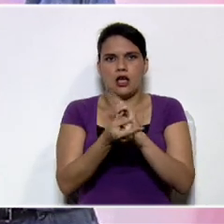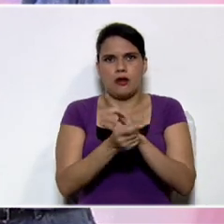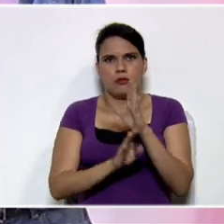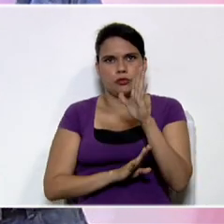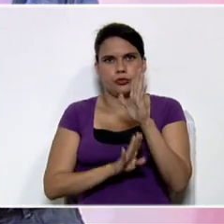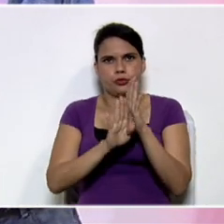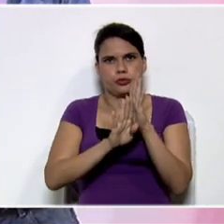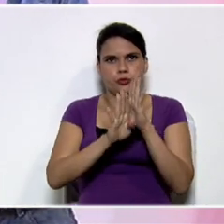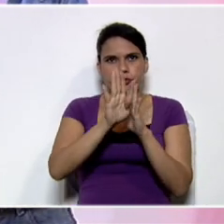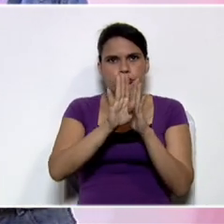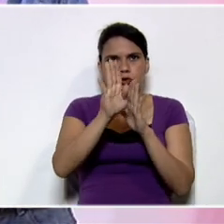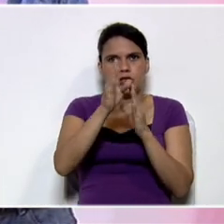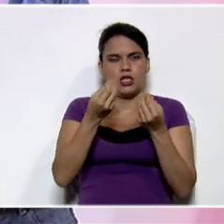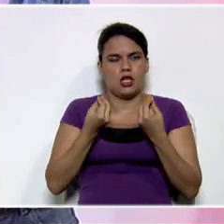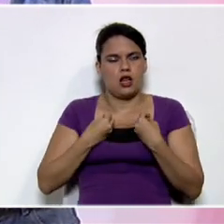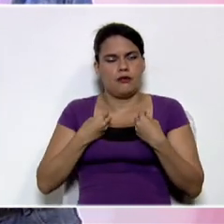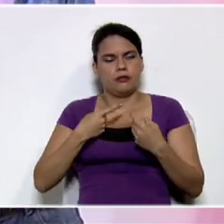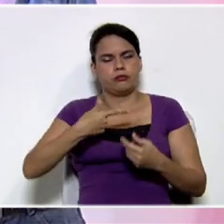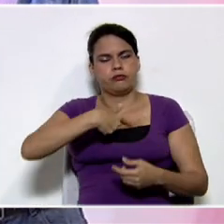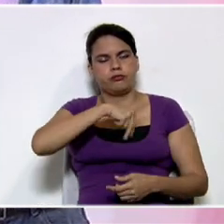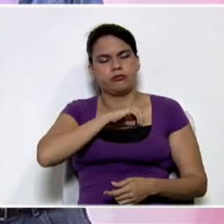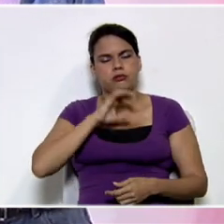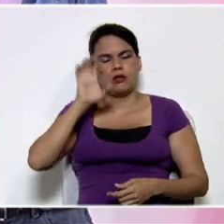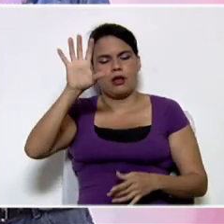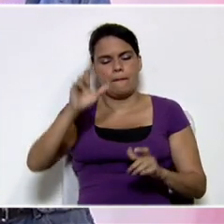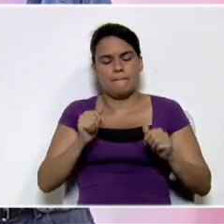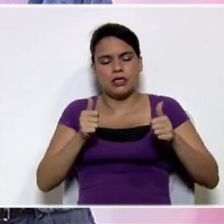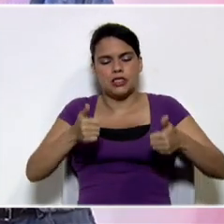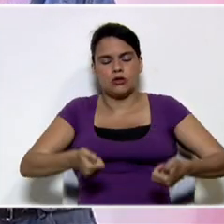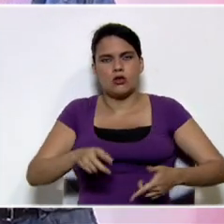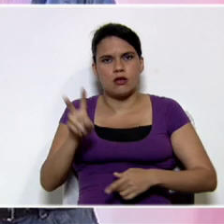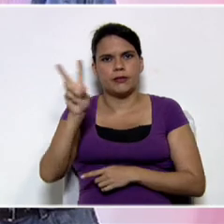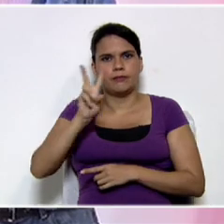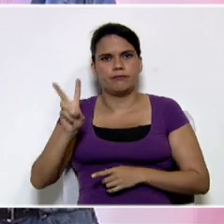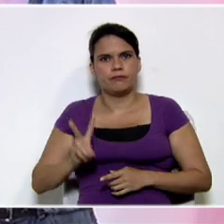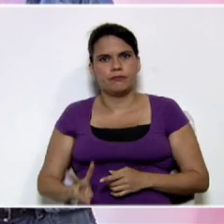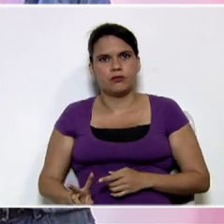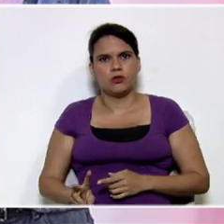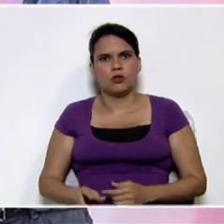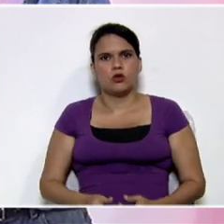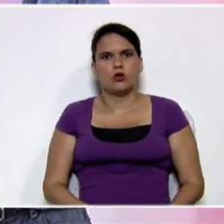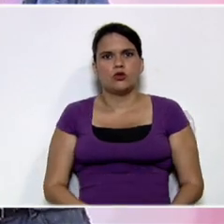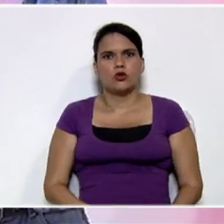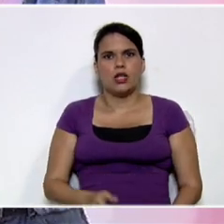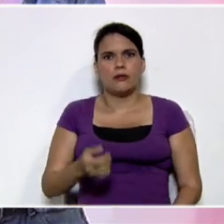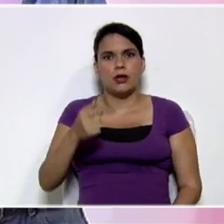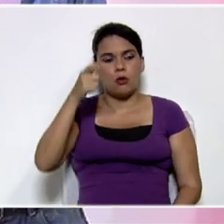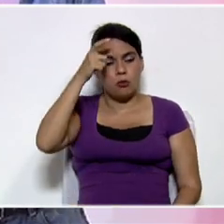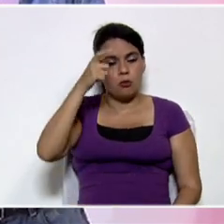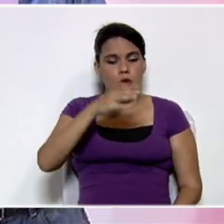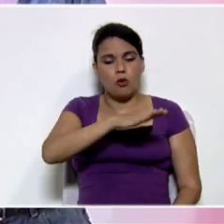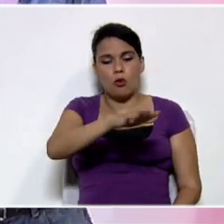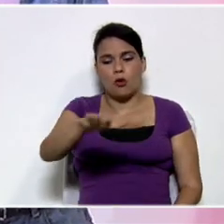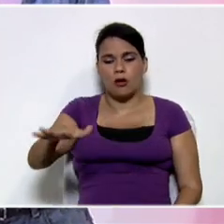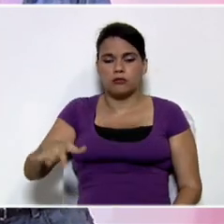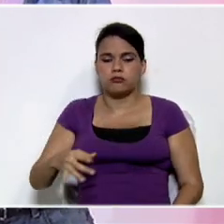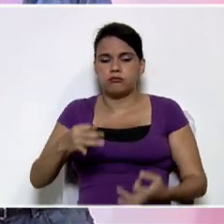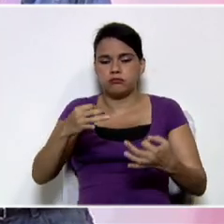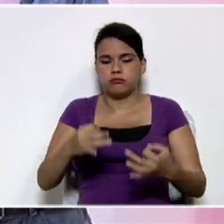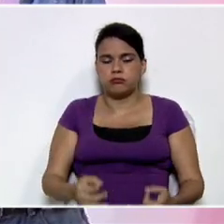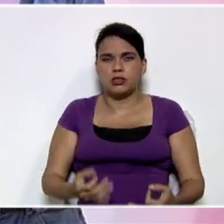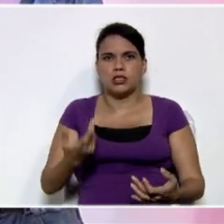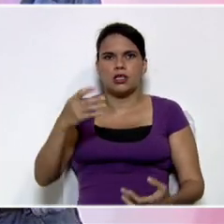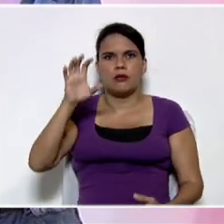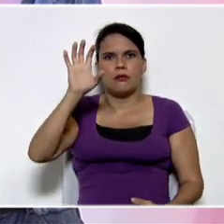a partir de allí que Venezuela inicia, digamos que ese proceso de evolución y poblamiento real del